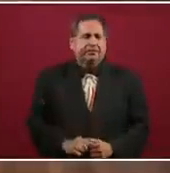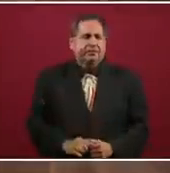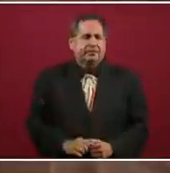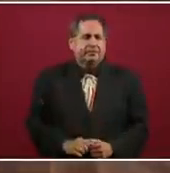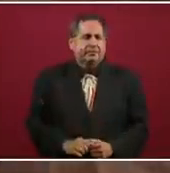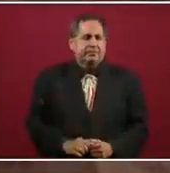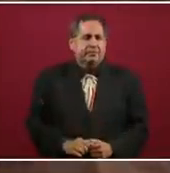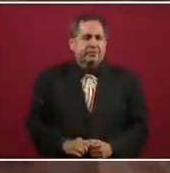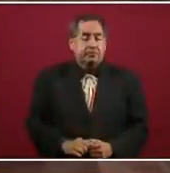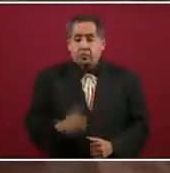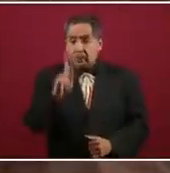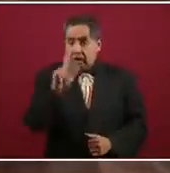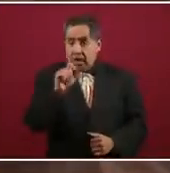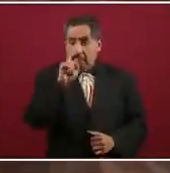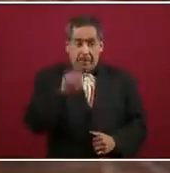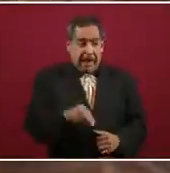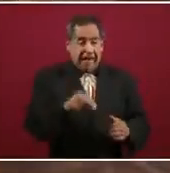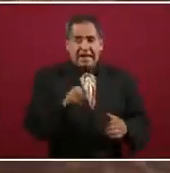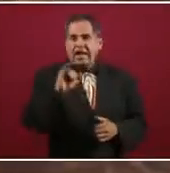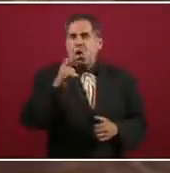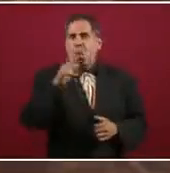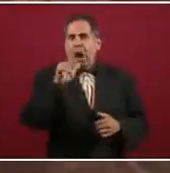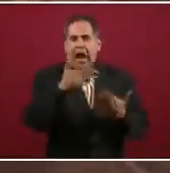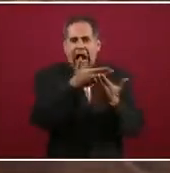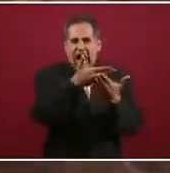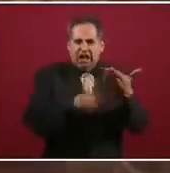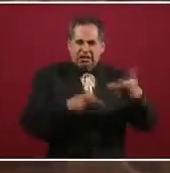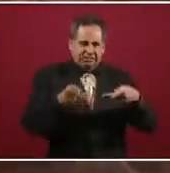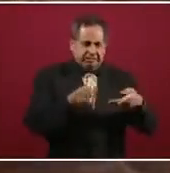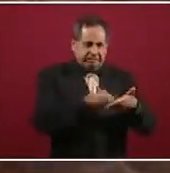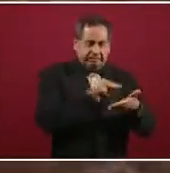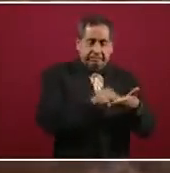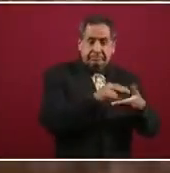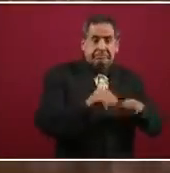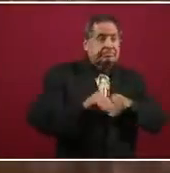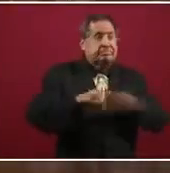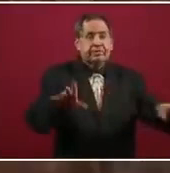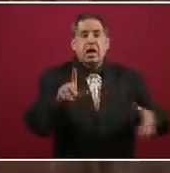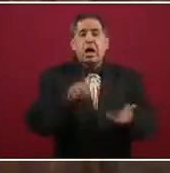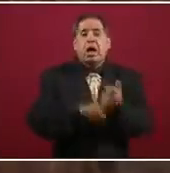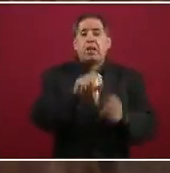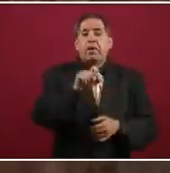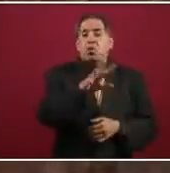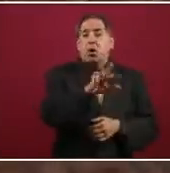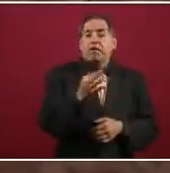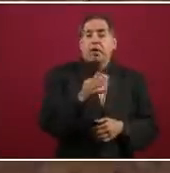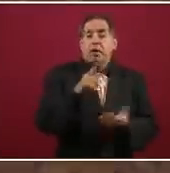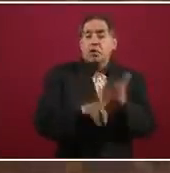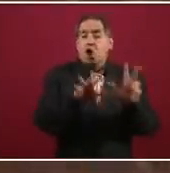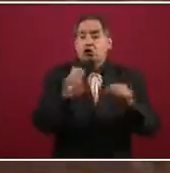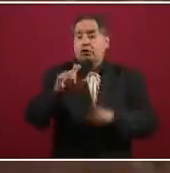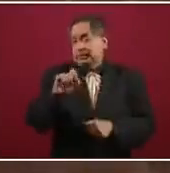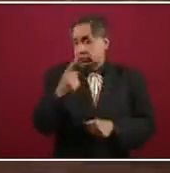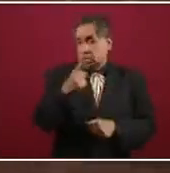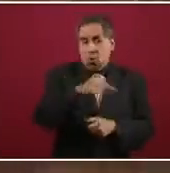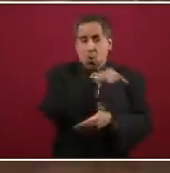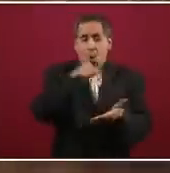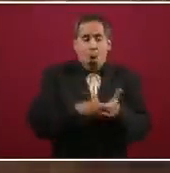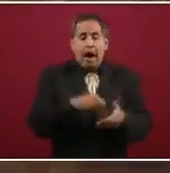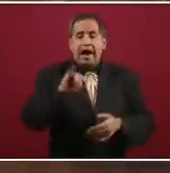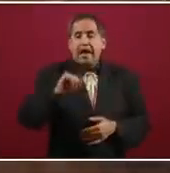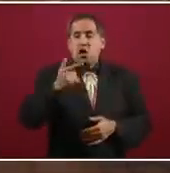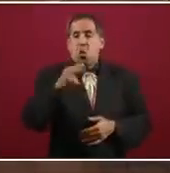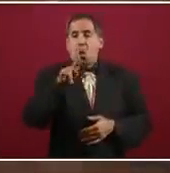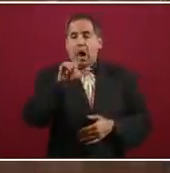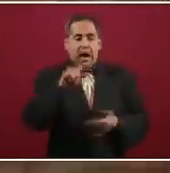El Plan de Iguala es el nombre del documento dado a conocer el 24 de febrero de 1821, en Iguala, por